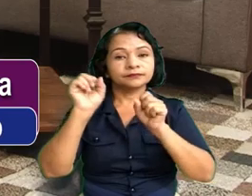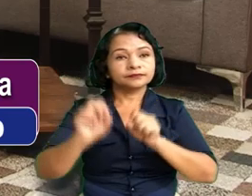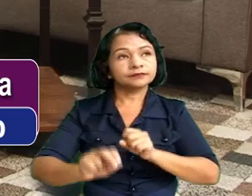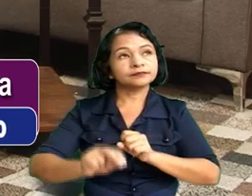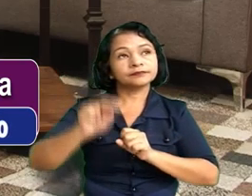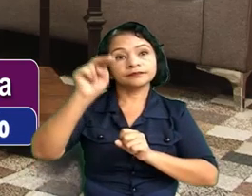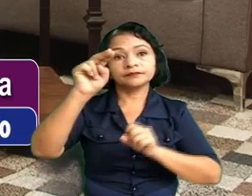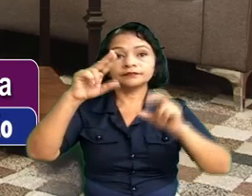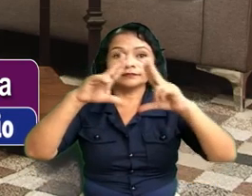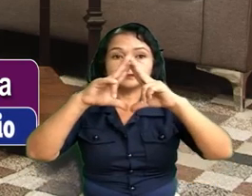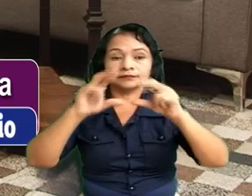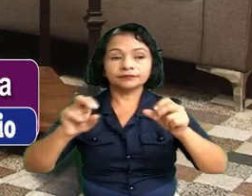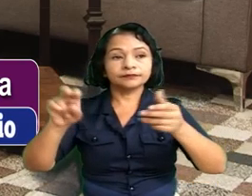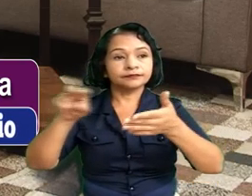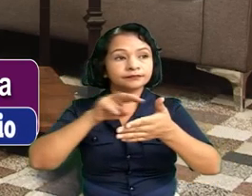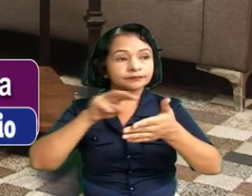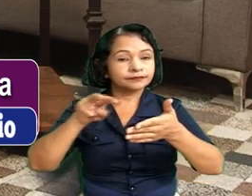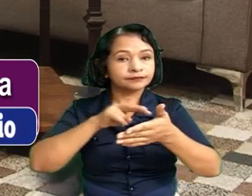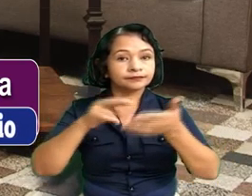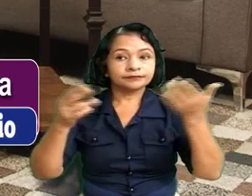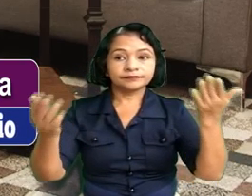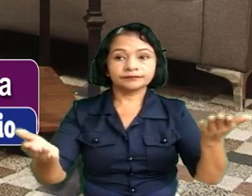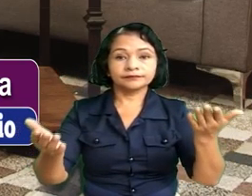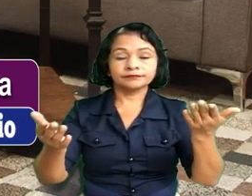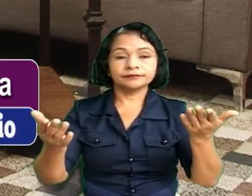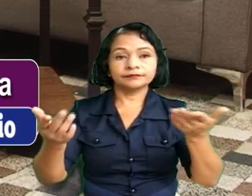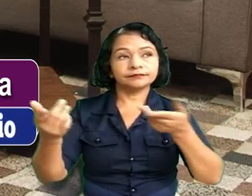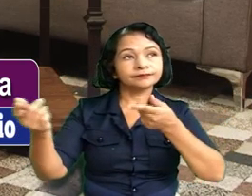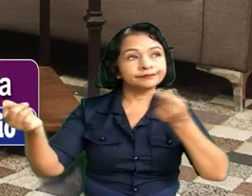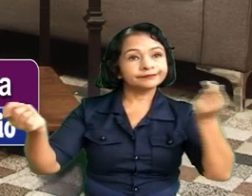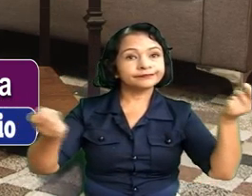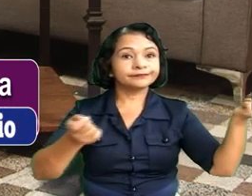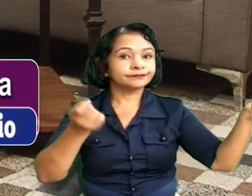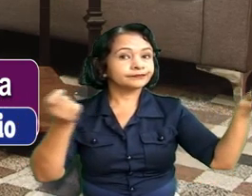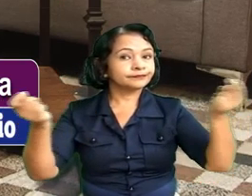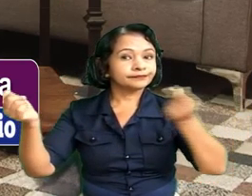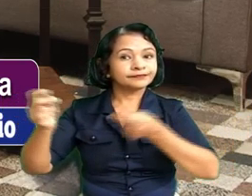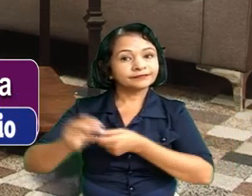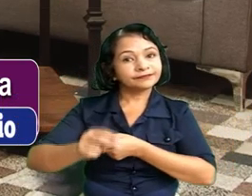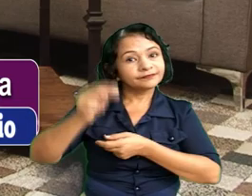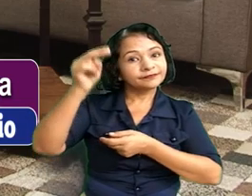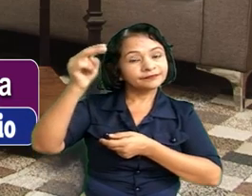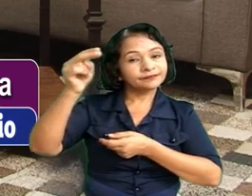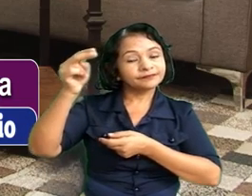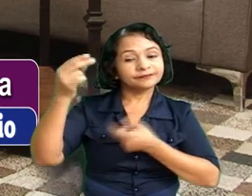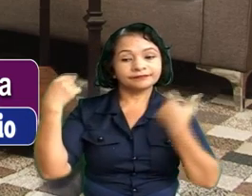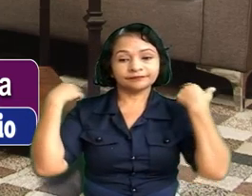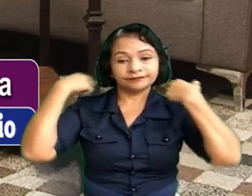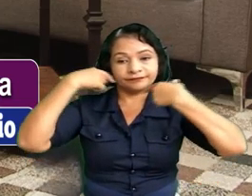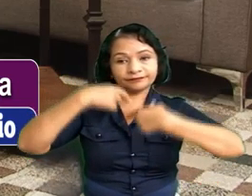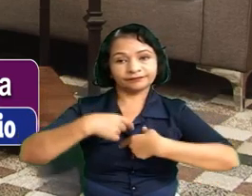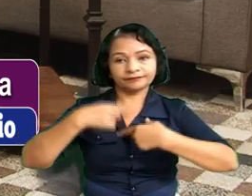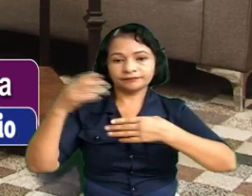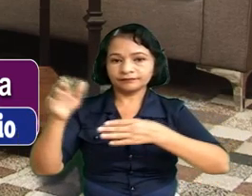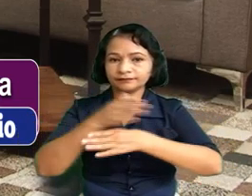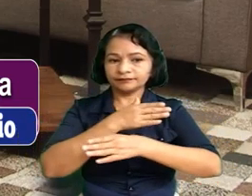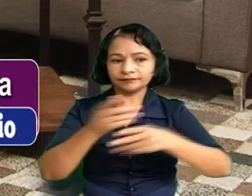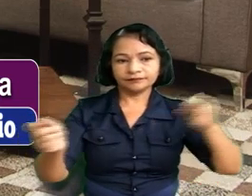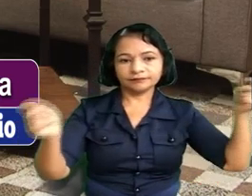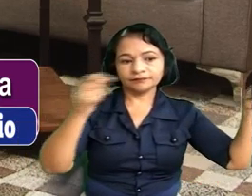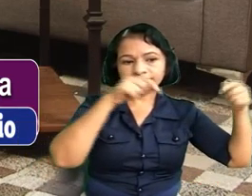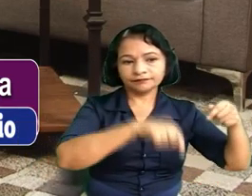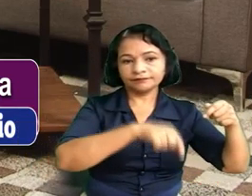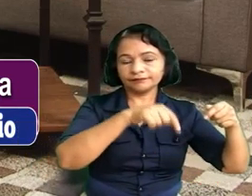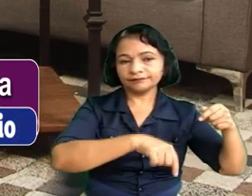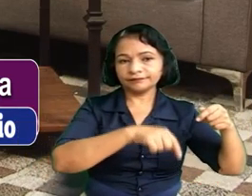nuestro país, la mazurca, el traje típico del norte, que es un huipil, que es diferente al que nosotros usamos